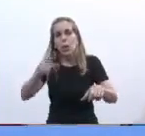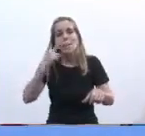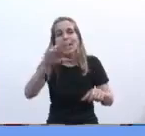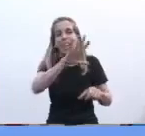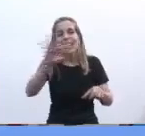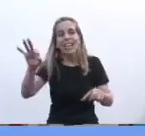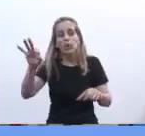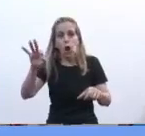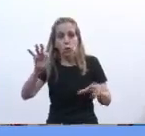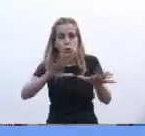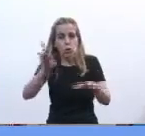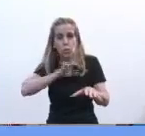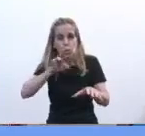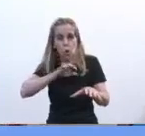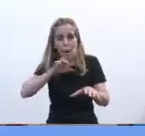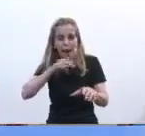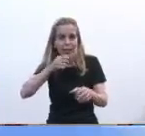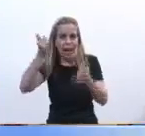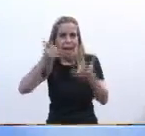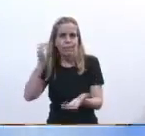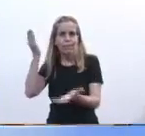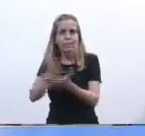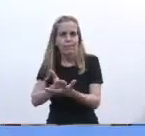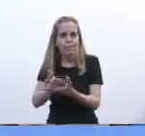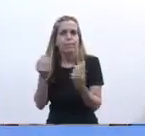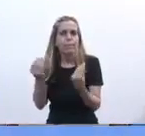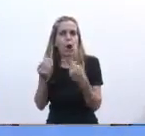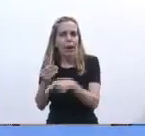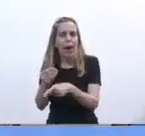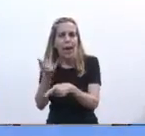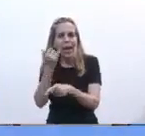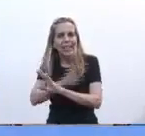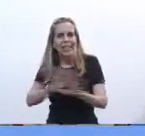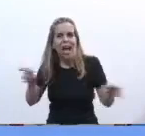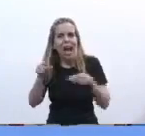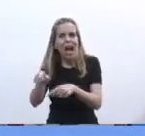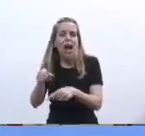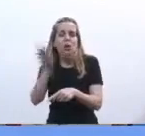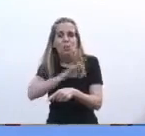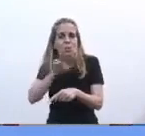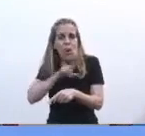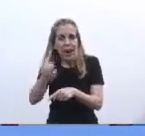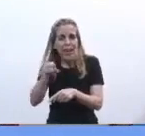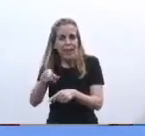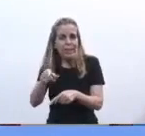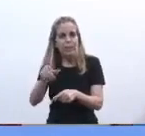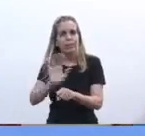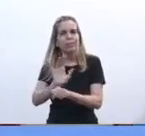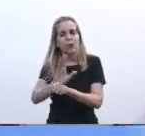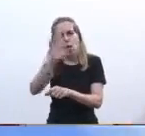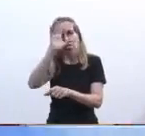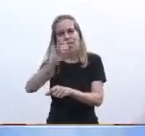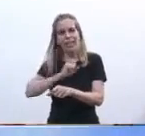penales paralizadas porque asumieron usaron el desafío